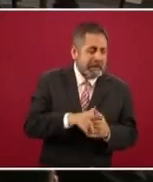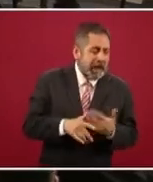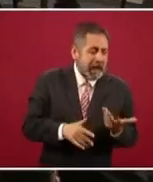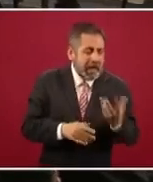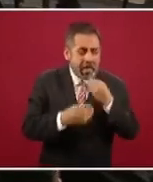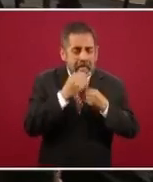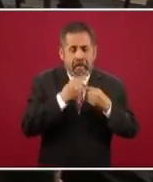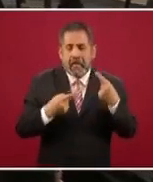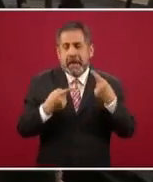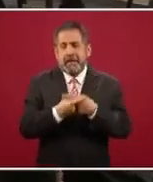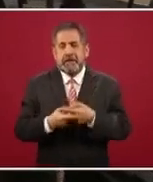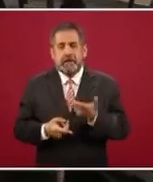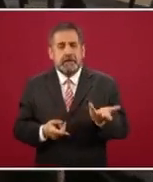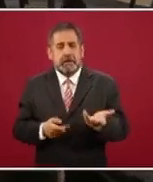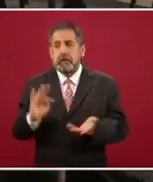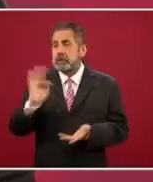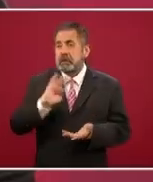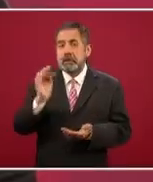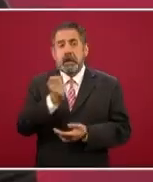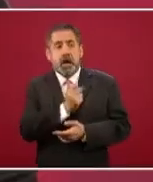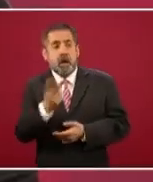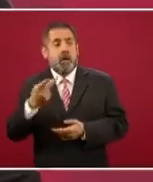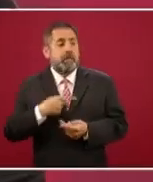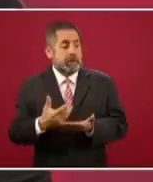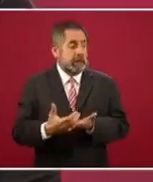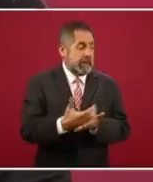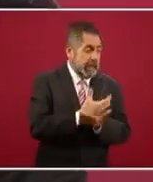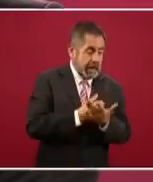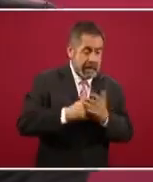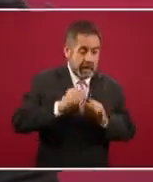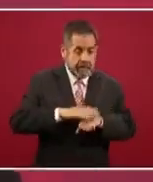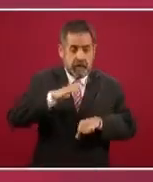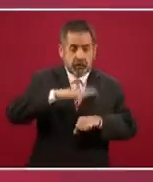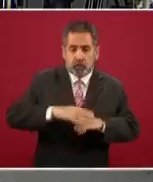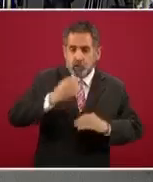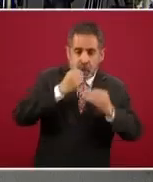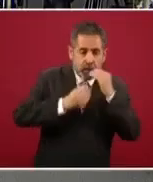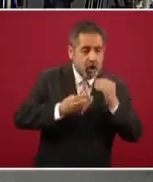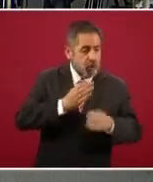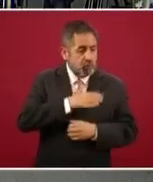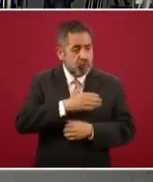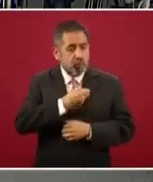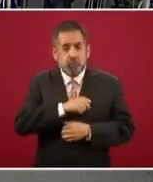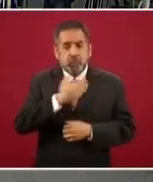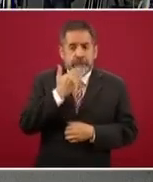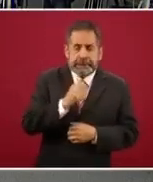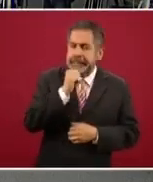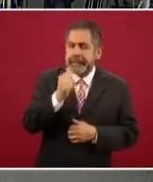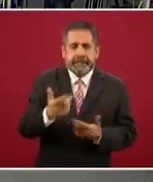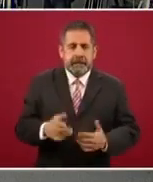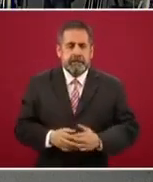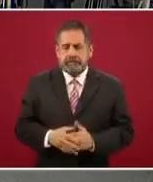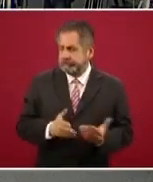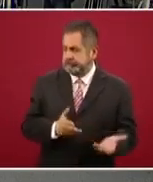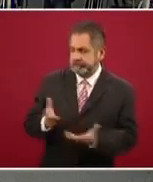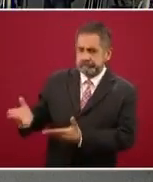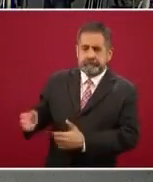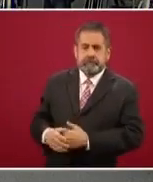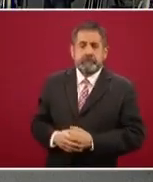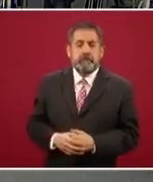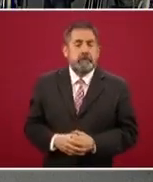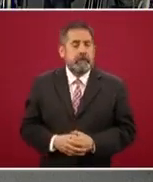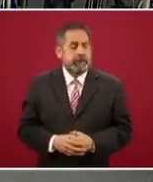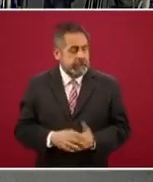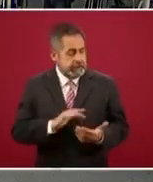ingreso, pero no significa que se coma mejor. Entonces, a ver, doctor. Sí, muchas gracias, señor